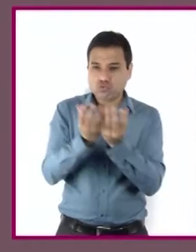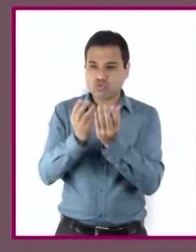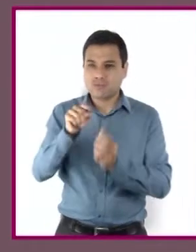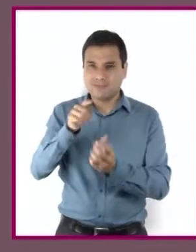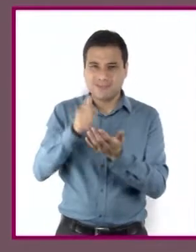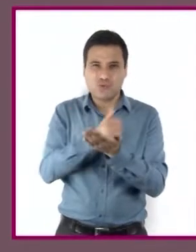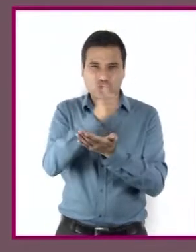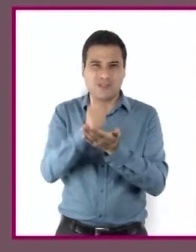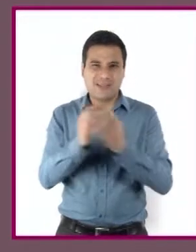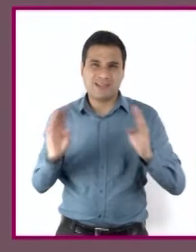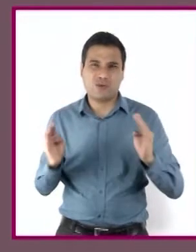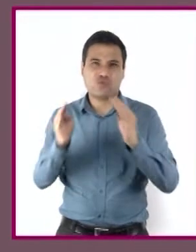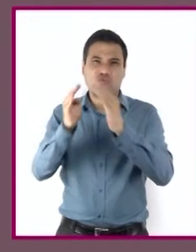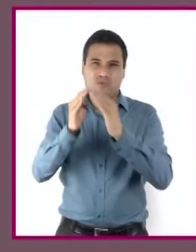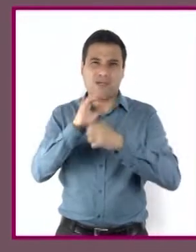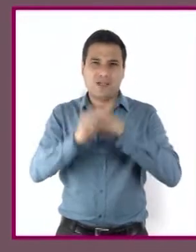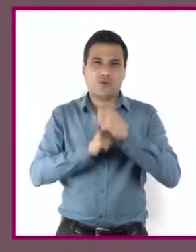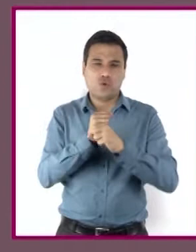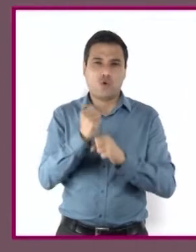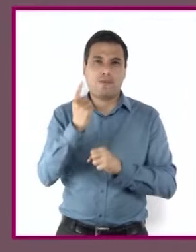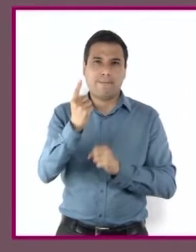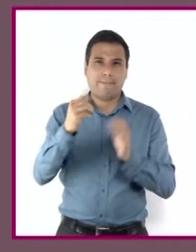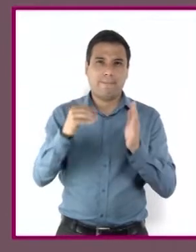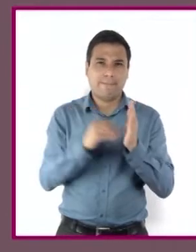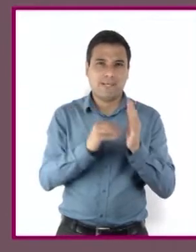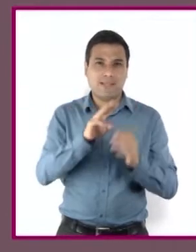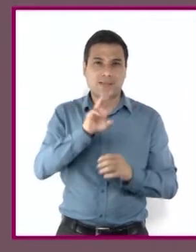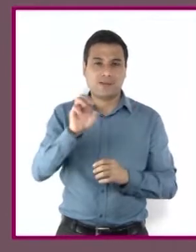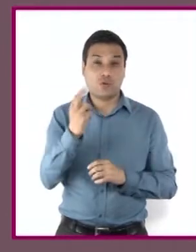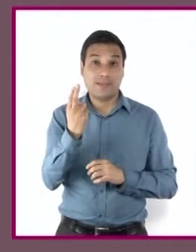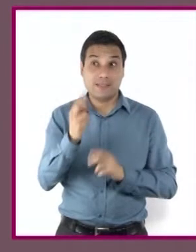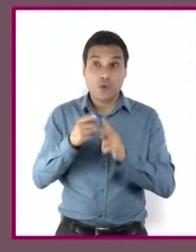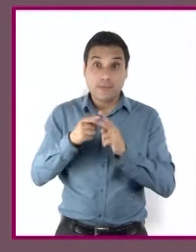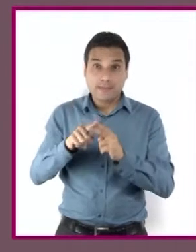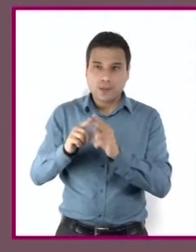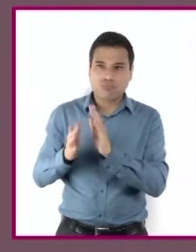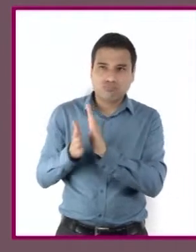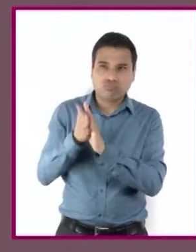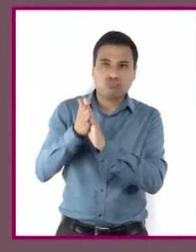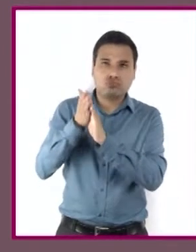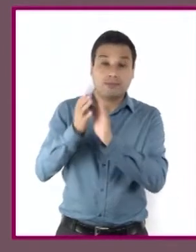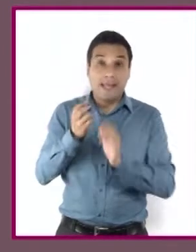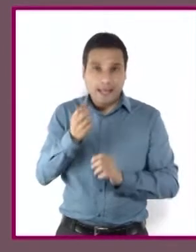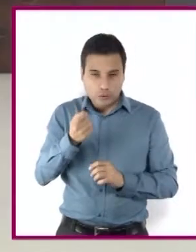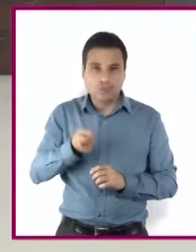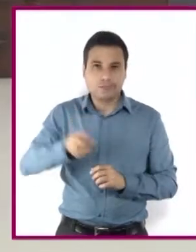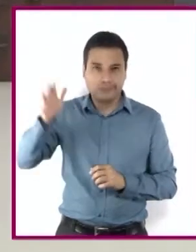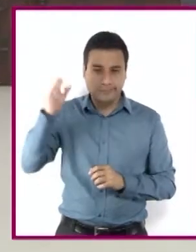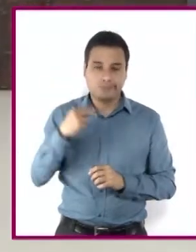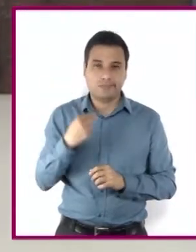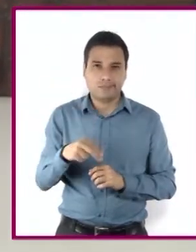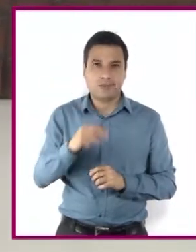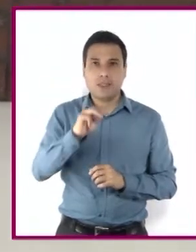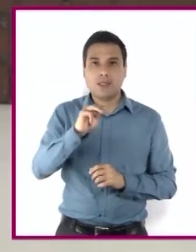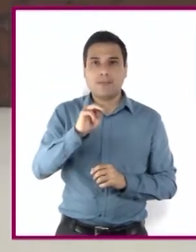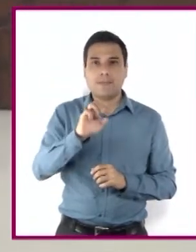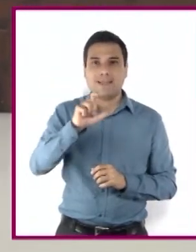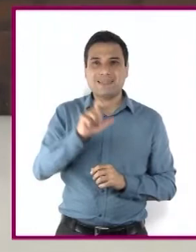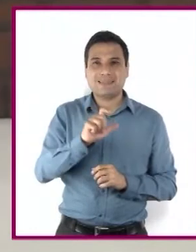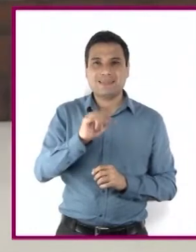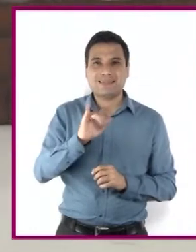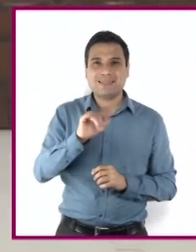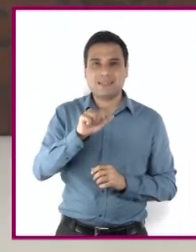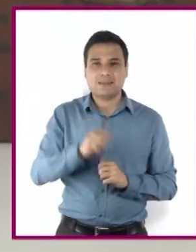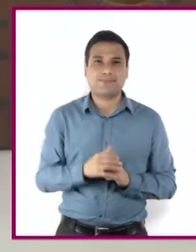nueva ciudad en 1325, convirtiéndose así en mexicas. Los mitos, según